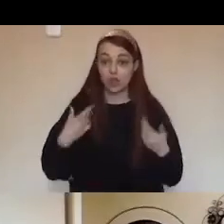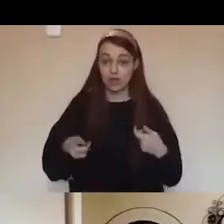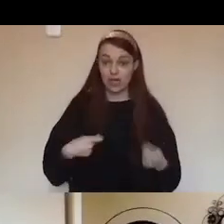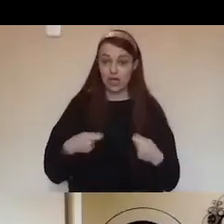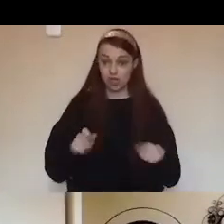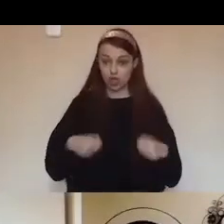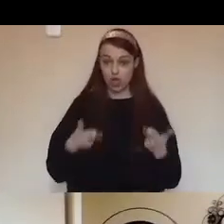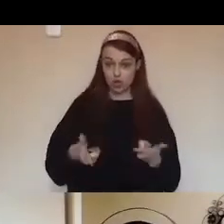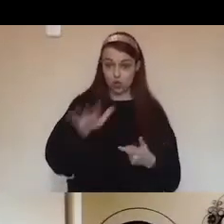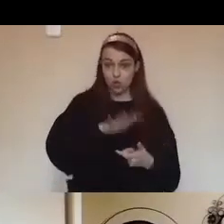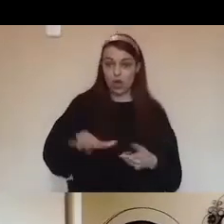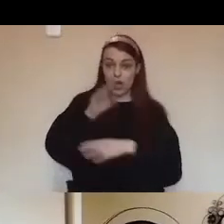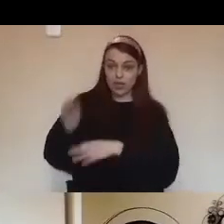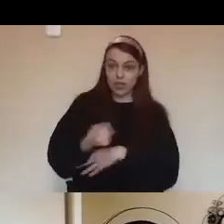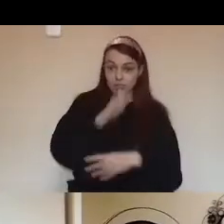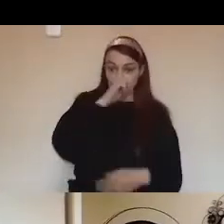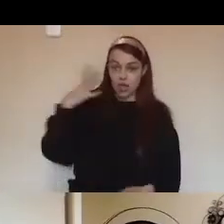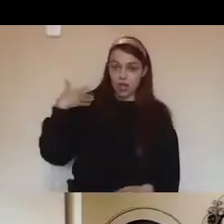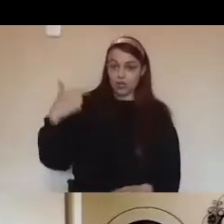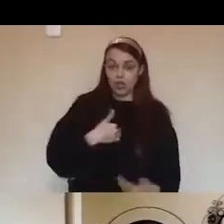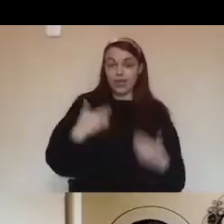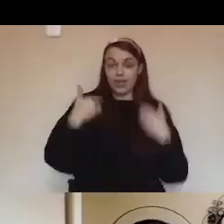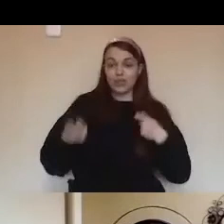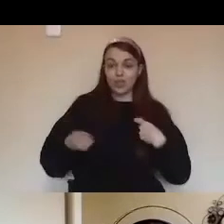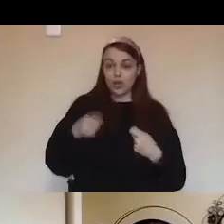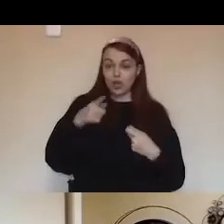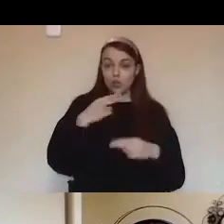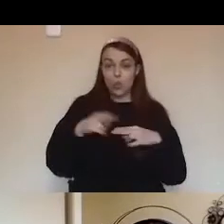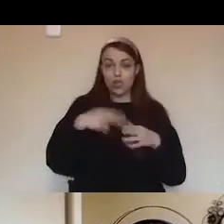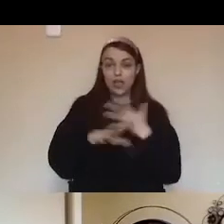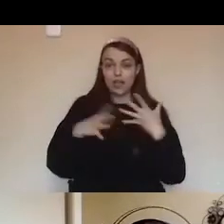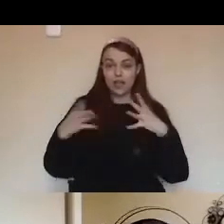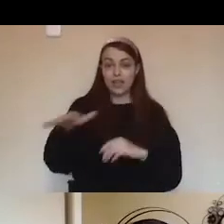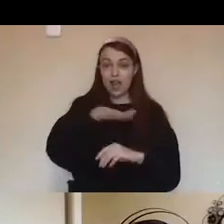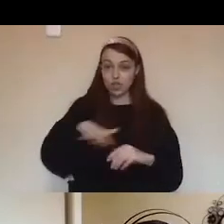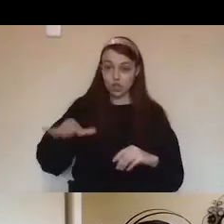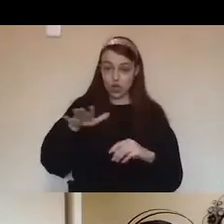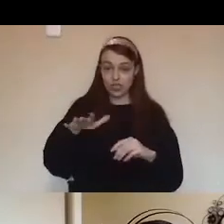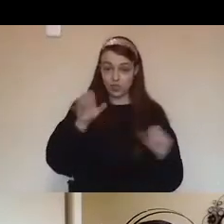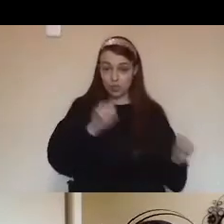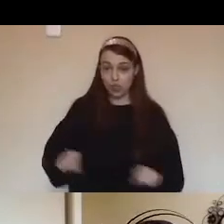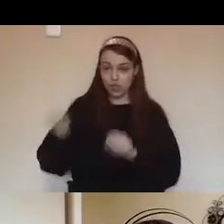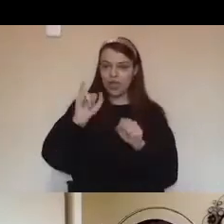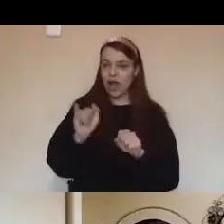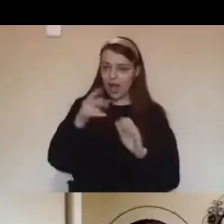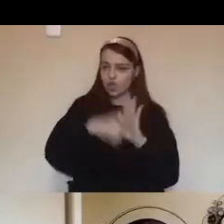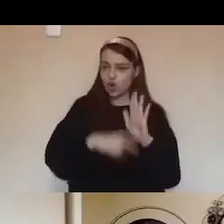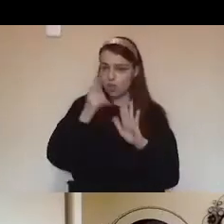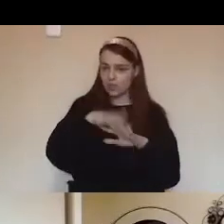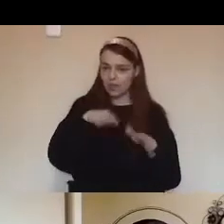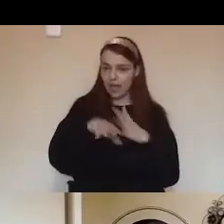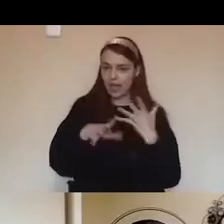ya muchos años, que tiene una política de accesibilidad de las áreas silvestres protegidas de Chile. Y ya esta